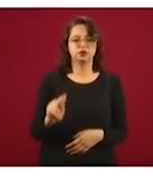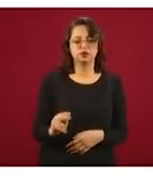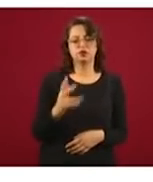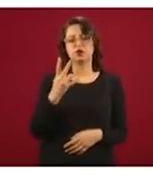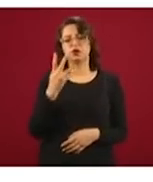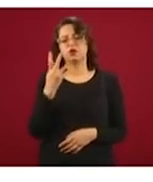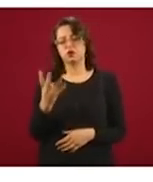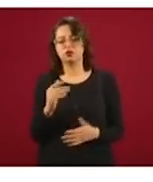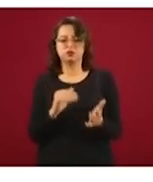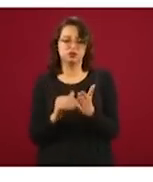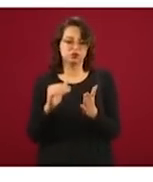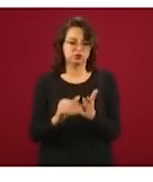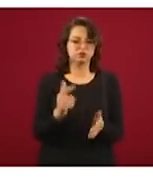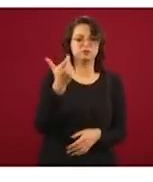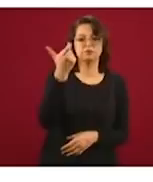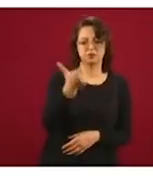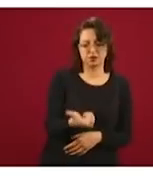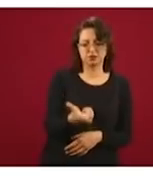4,484 millones.